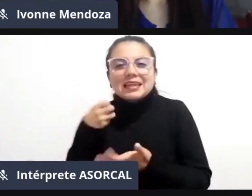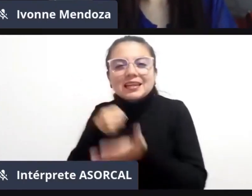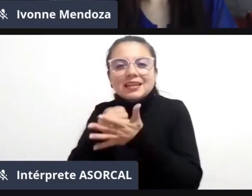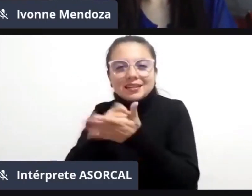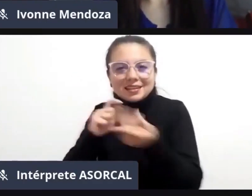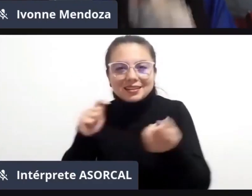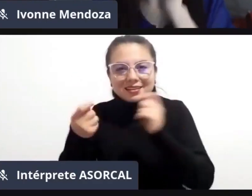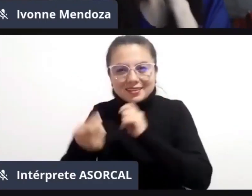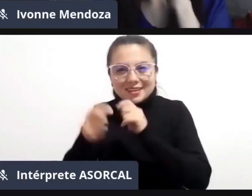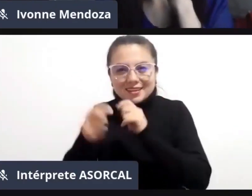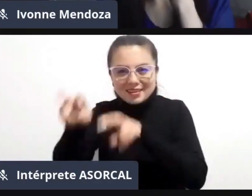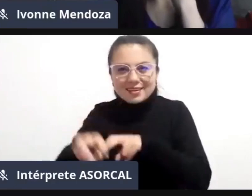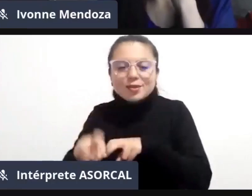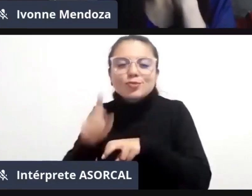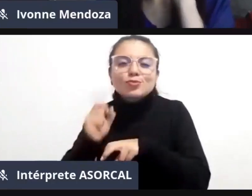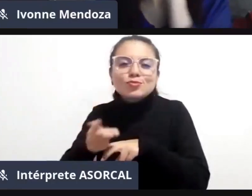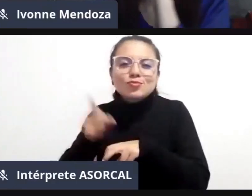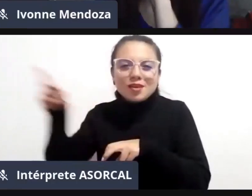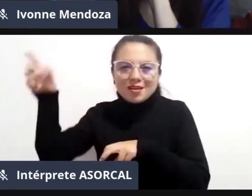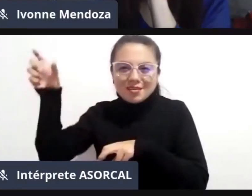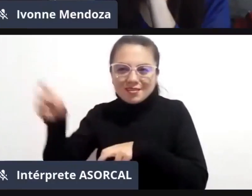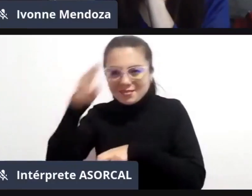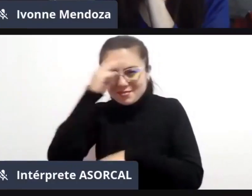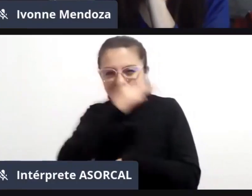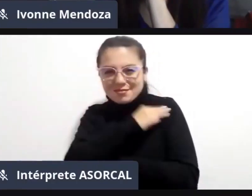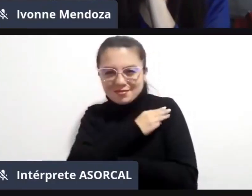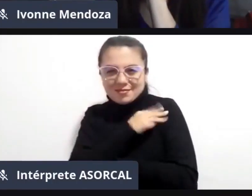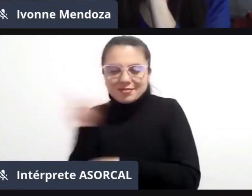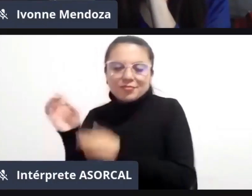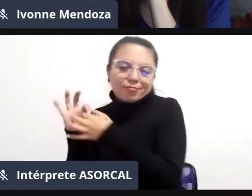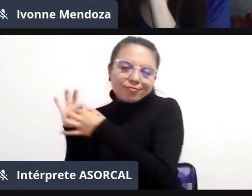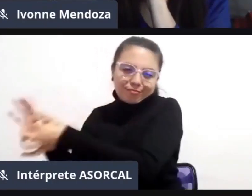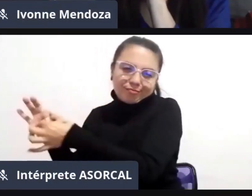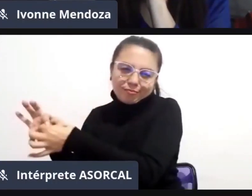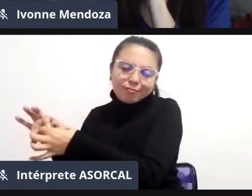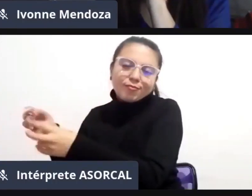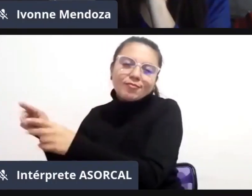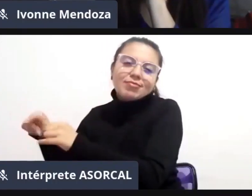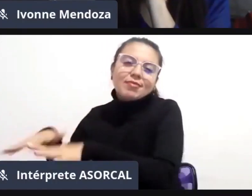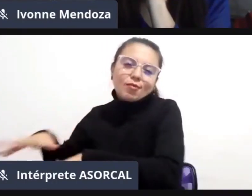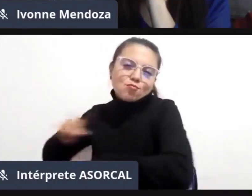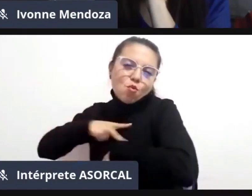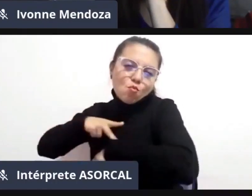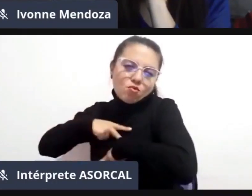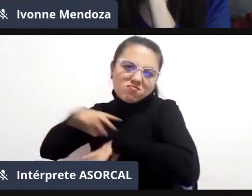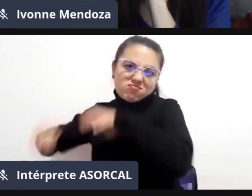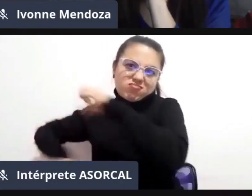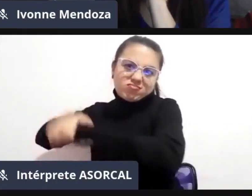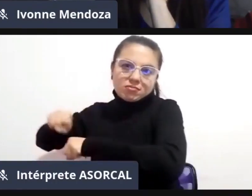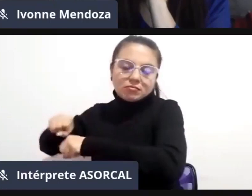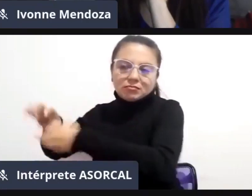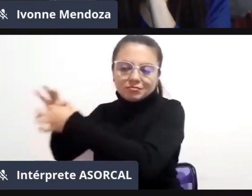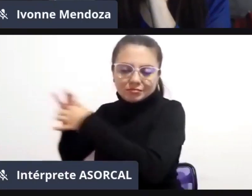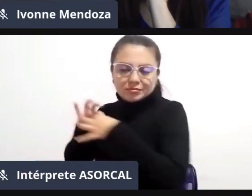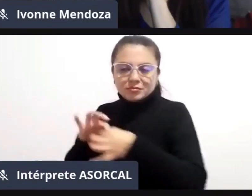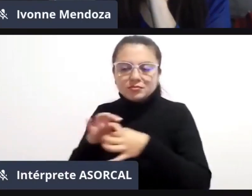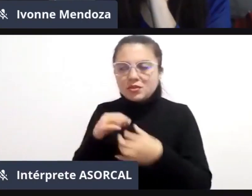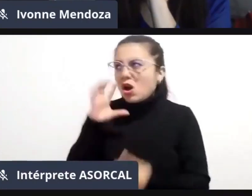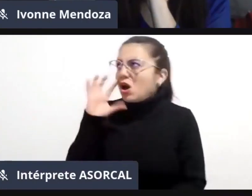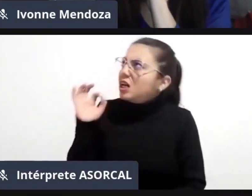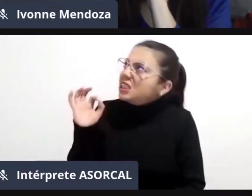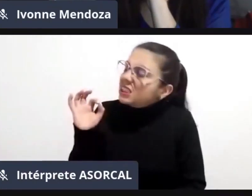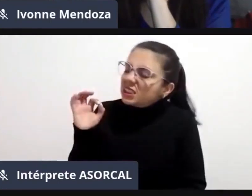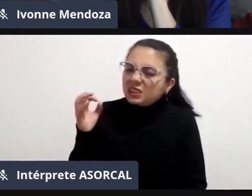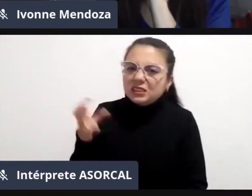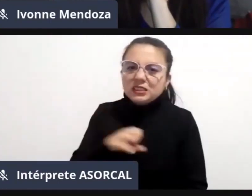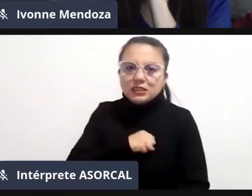de los militares, que a su vez representaban a los terratenientes, Yacuría hizo un escrito que se conoció,